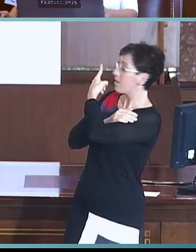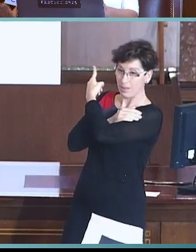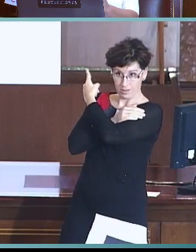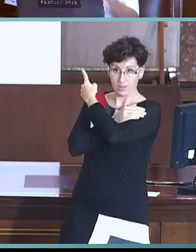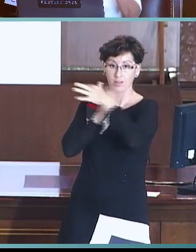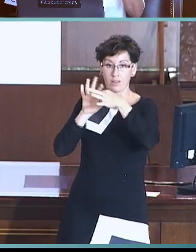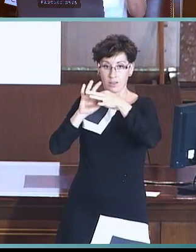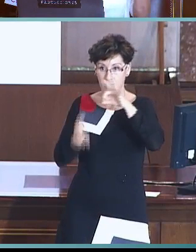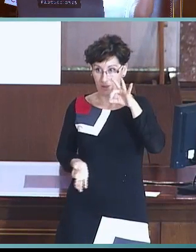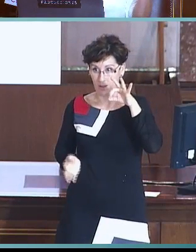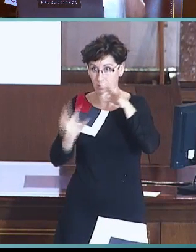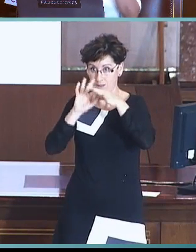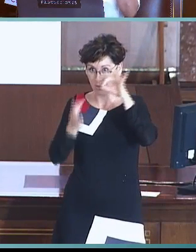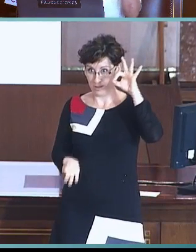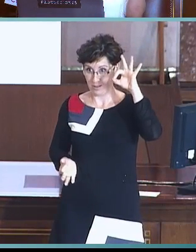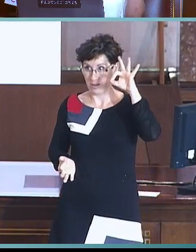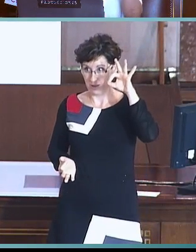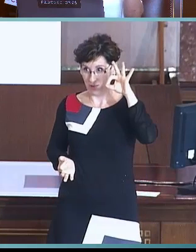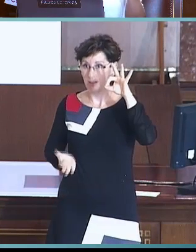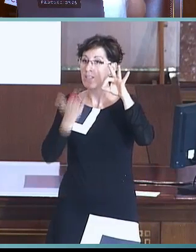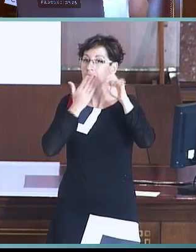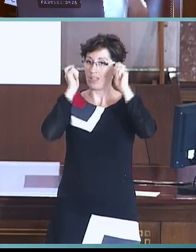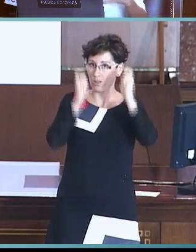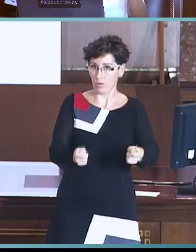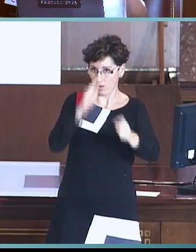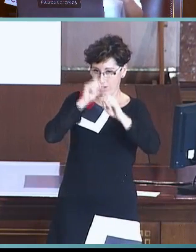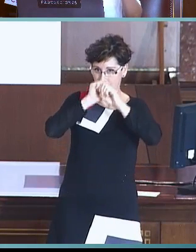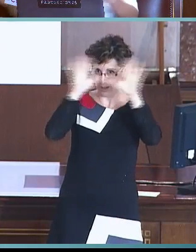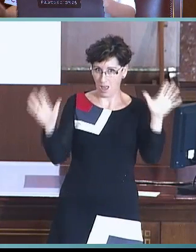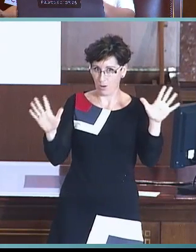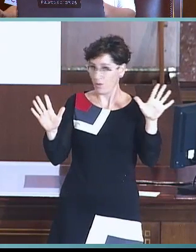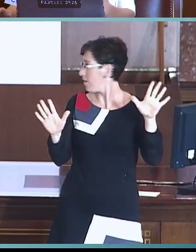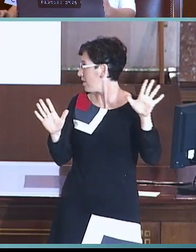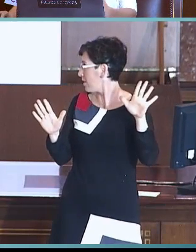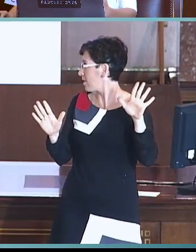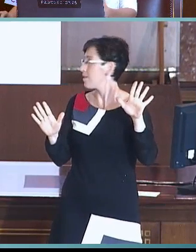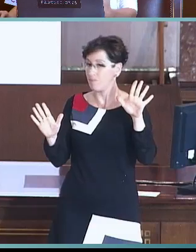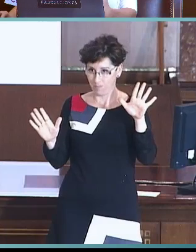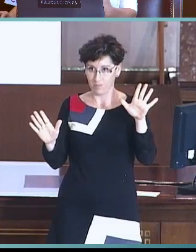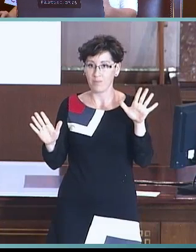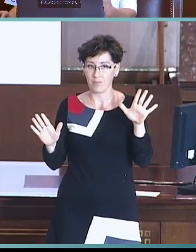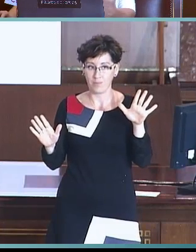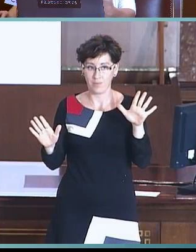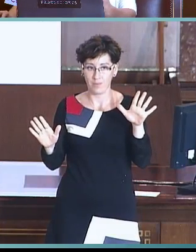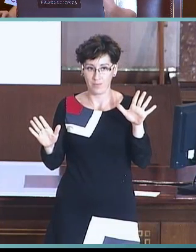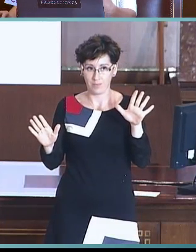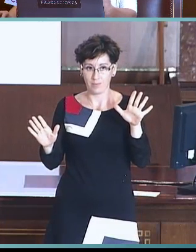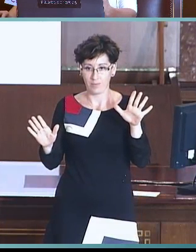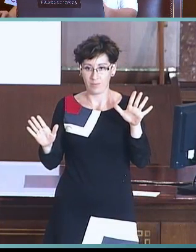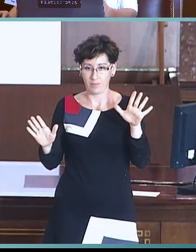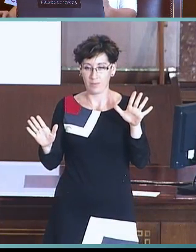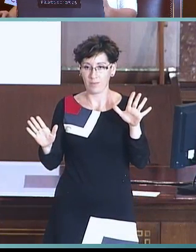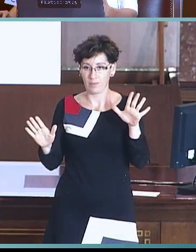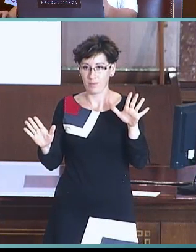Es un signo que simula las redes semánticas profundas, ¿no? Es como intento evaluar redes semánticas, ¿no? Me meto